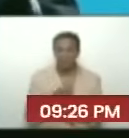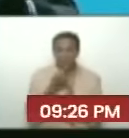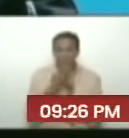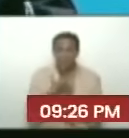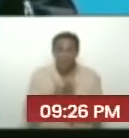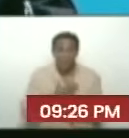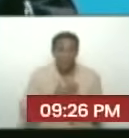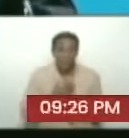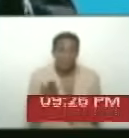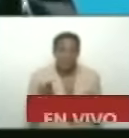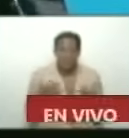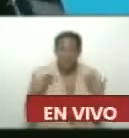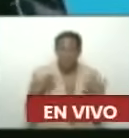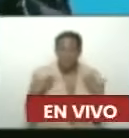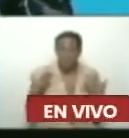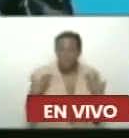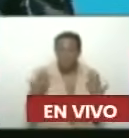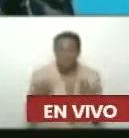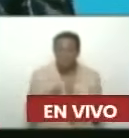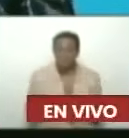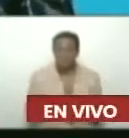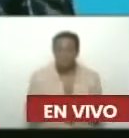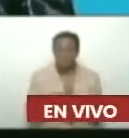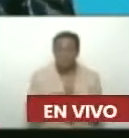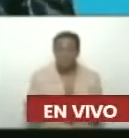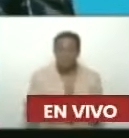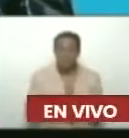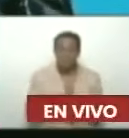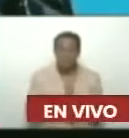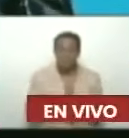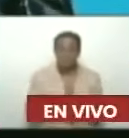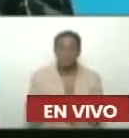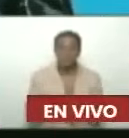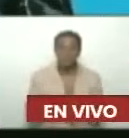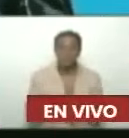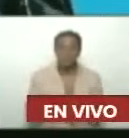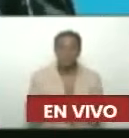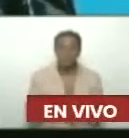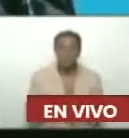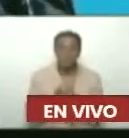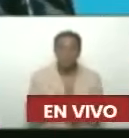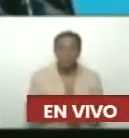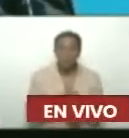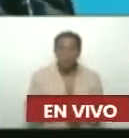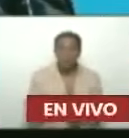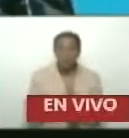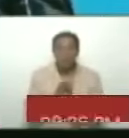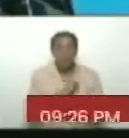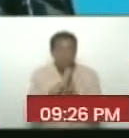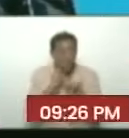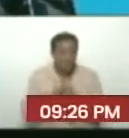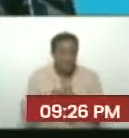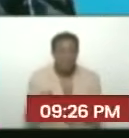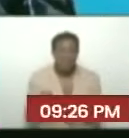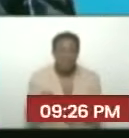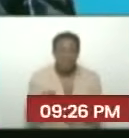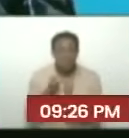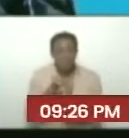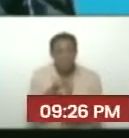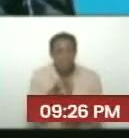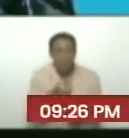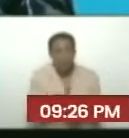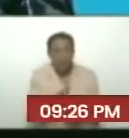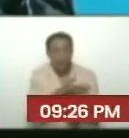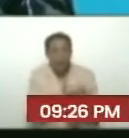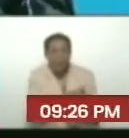estoy contento. Bueno, como ya le había dicho anteriormente, bueno, feliz porque cuando usted estaba